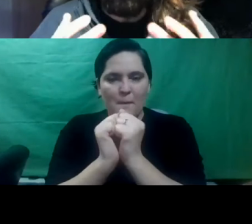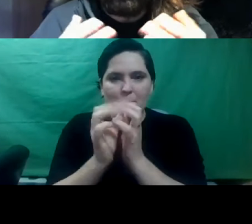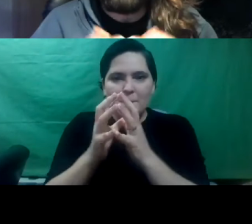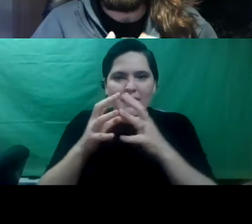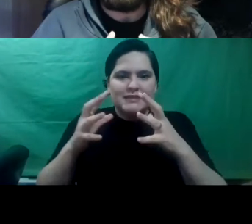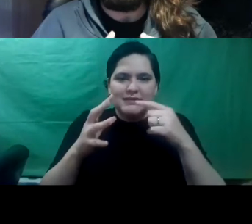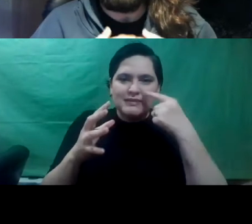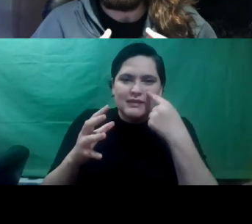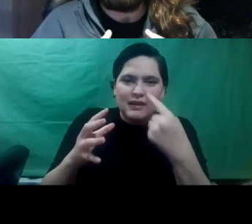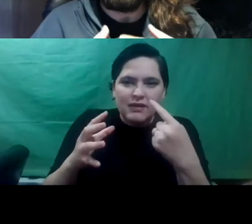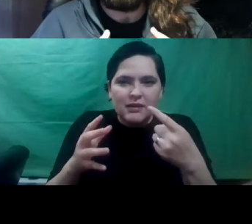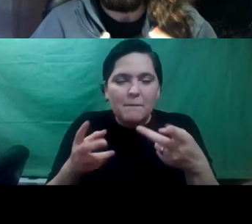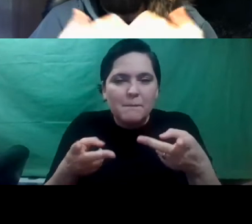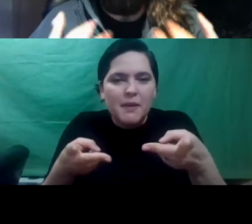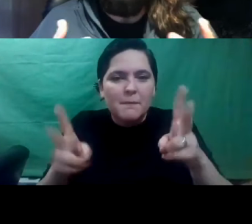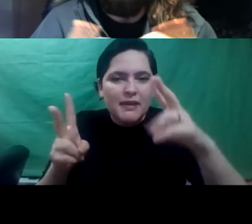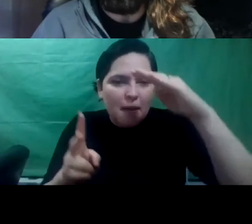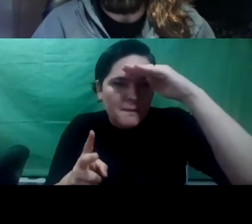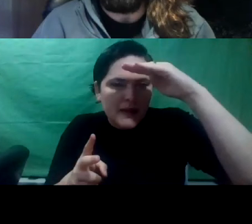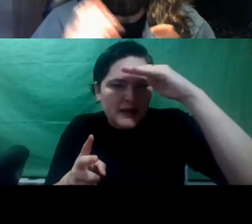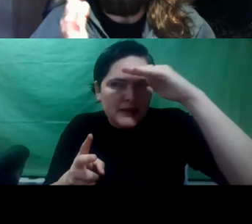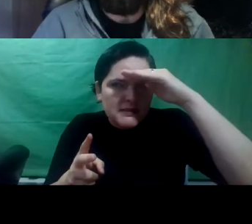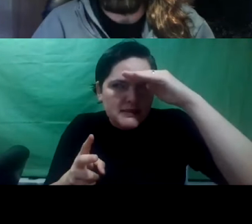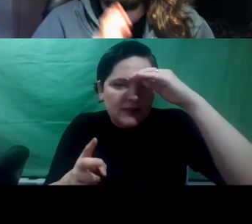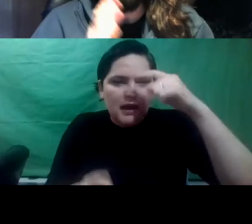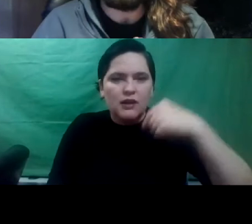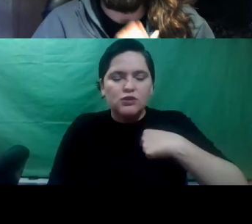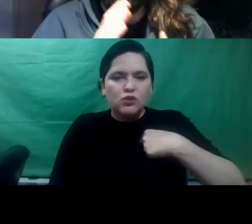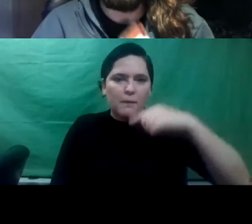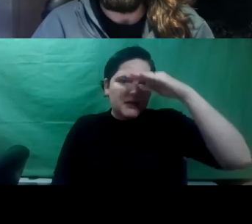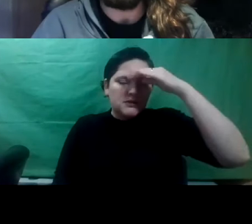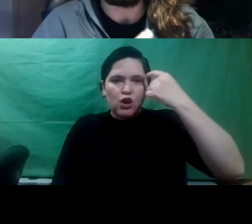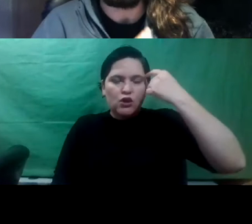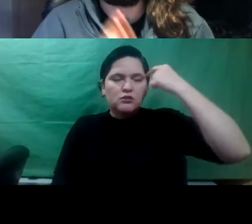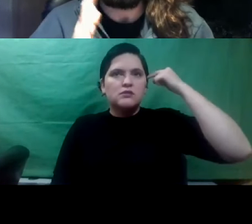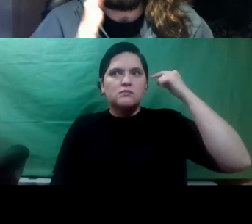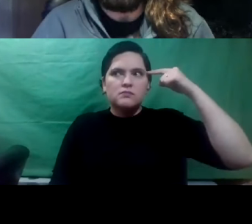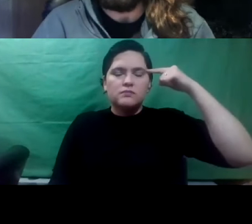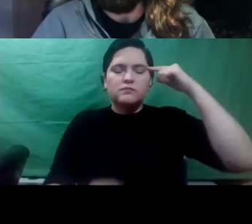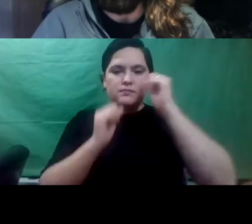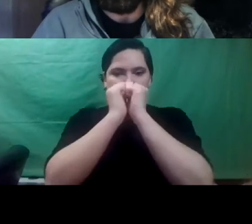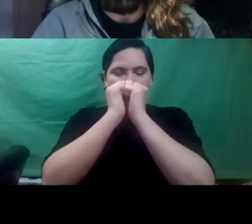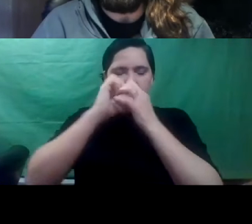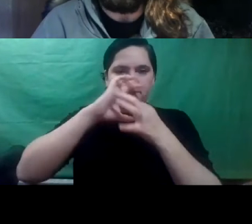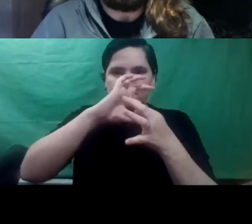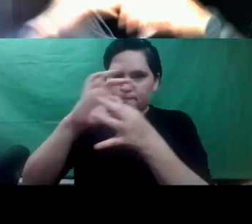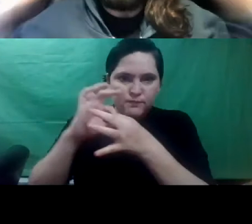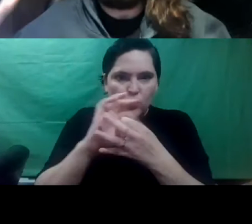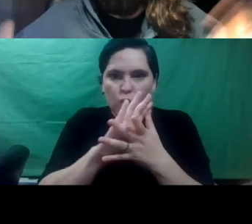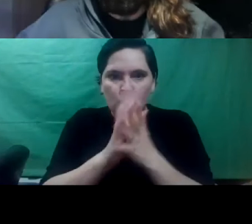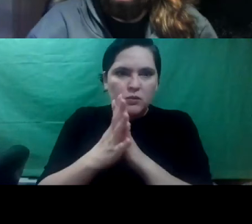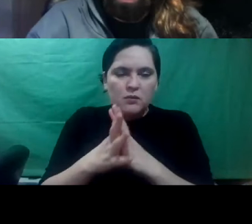en algo que permite tener una experiencia consciente unificada, digamos. Tener una experiencia momento a momento de conciencia que es unificada y